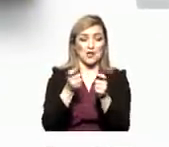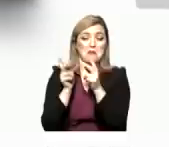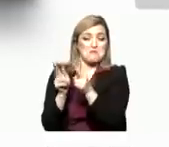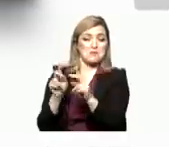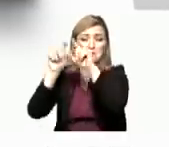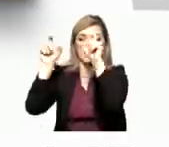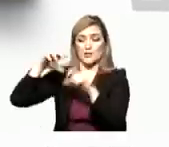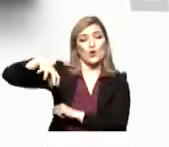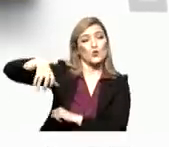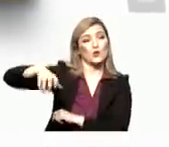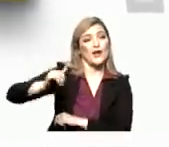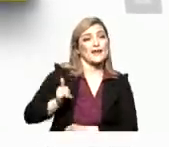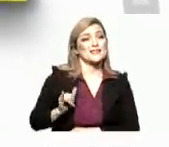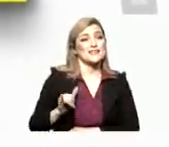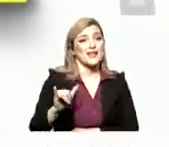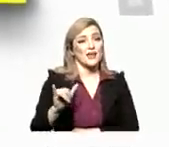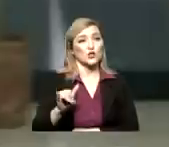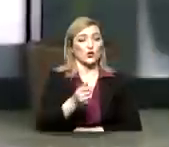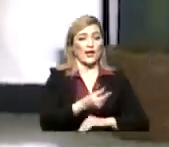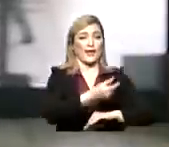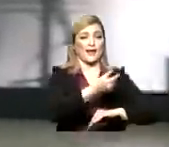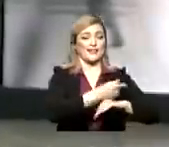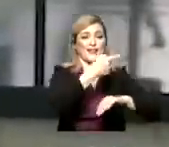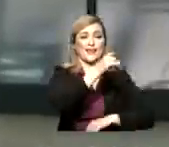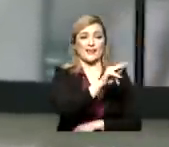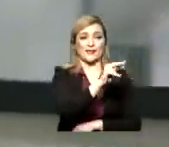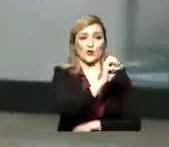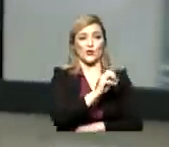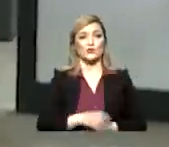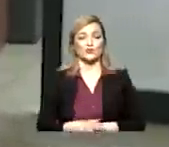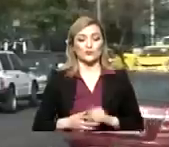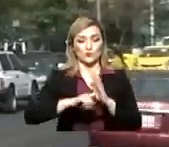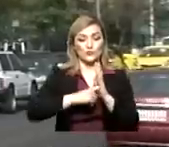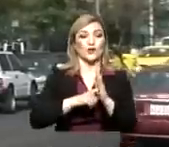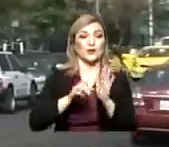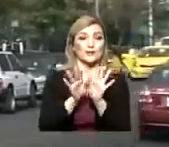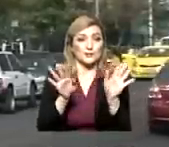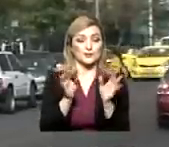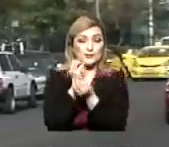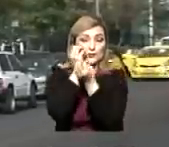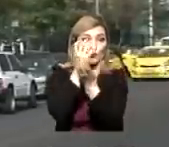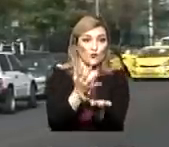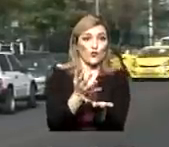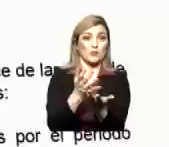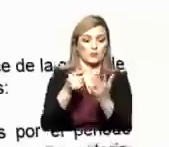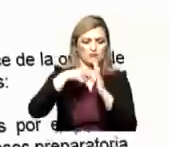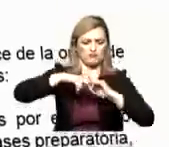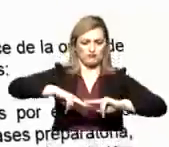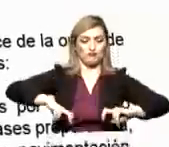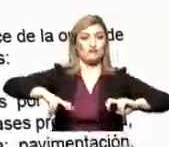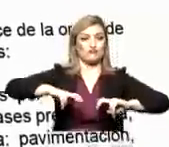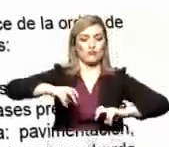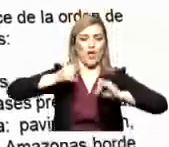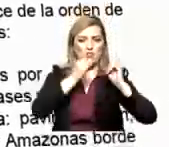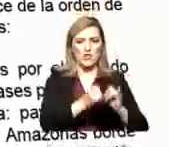Quito. Es el yerno de Edwin Durán. La Contraloría General del Estado anunció este miércoles un alcance a la auditoría de los